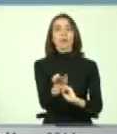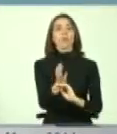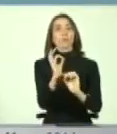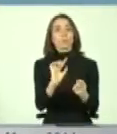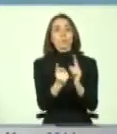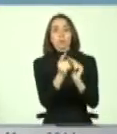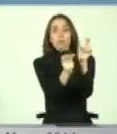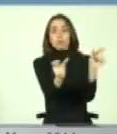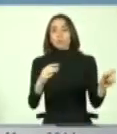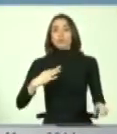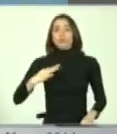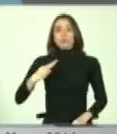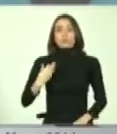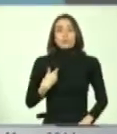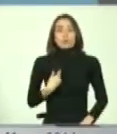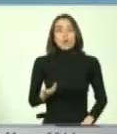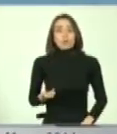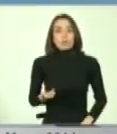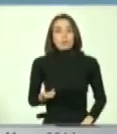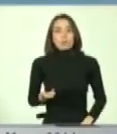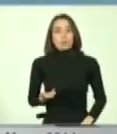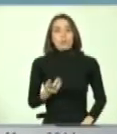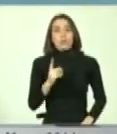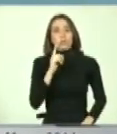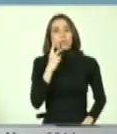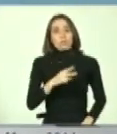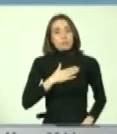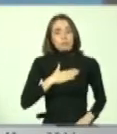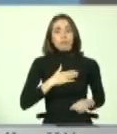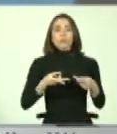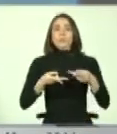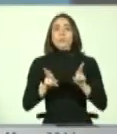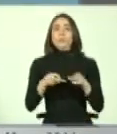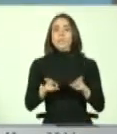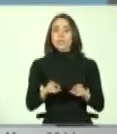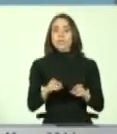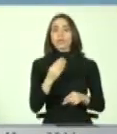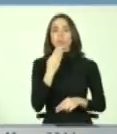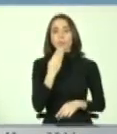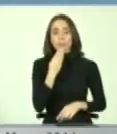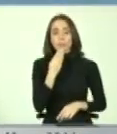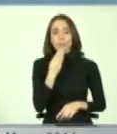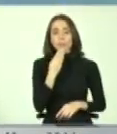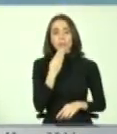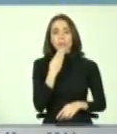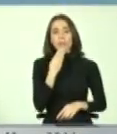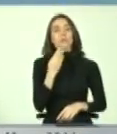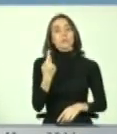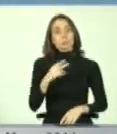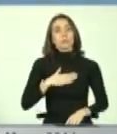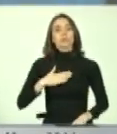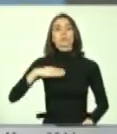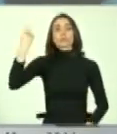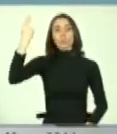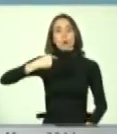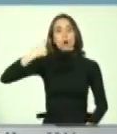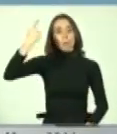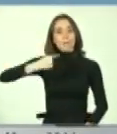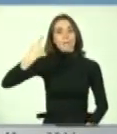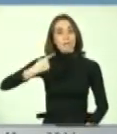más con sus con sus derechos y también con sus obligaciones